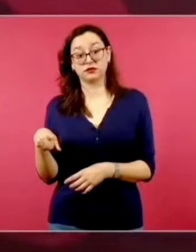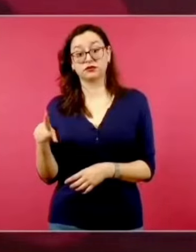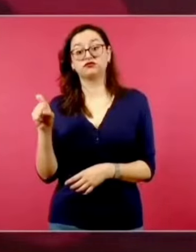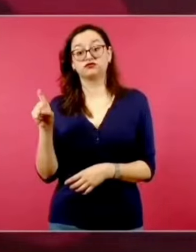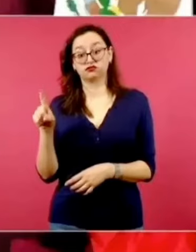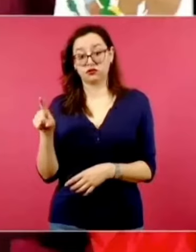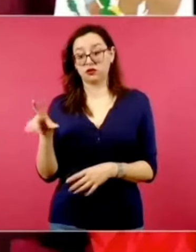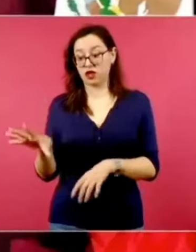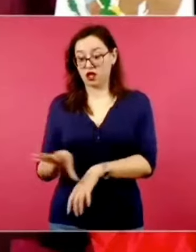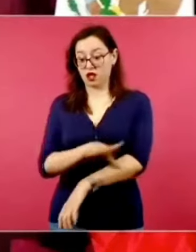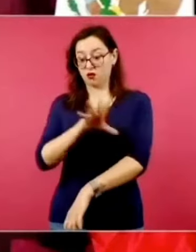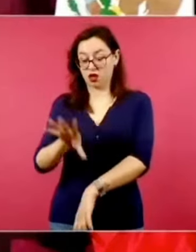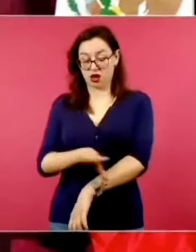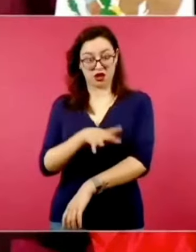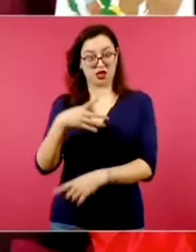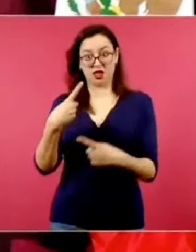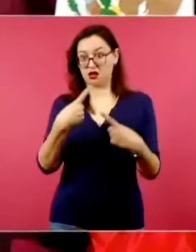industria